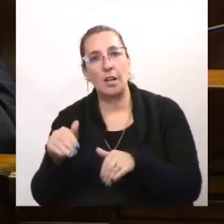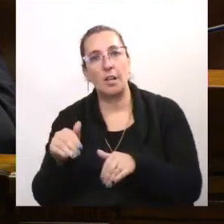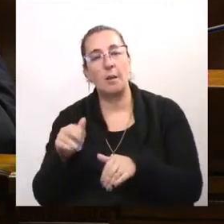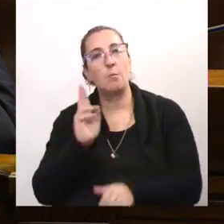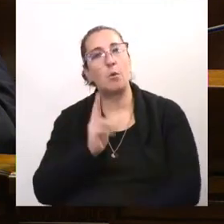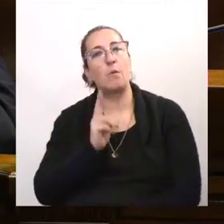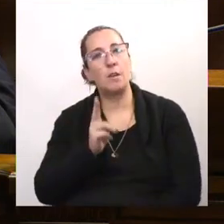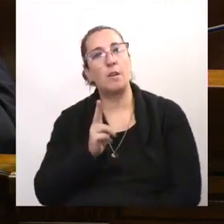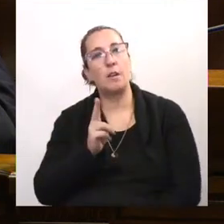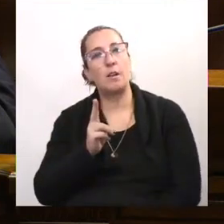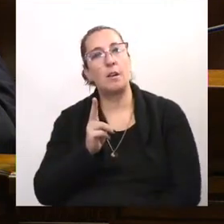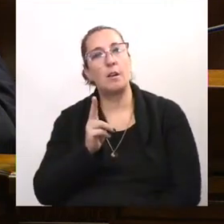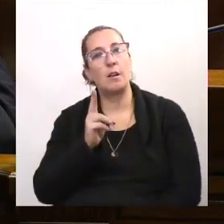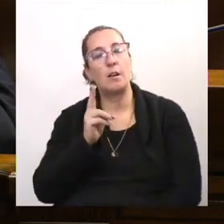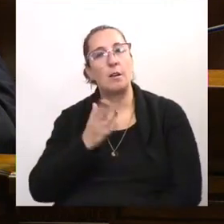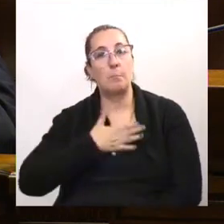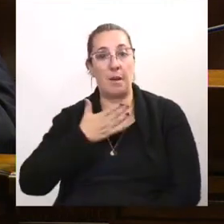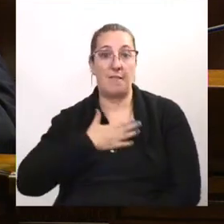prohibir un plebiscito.